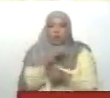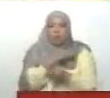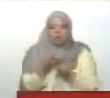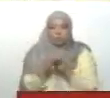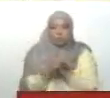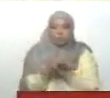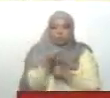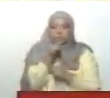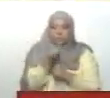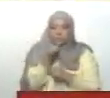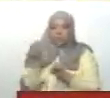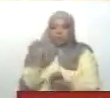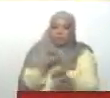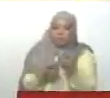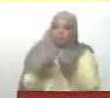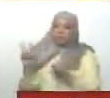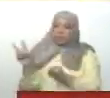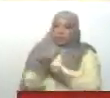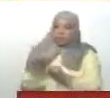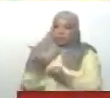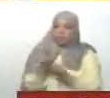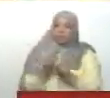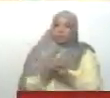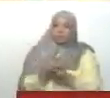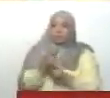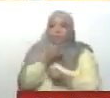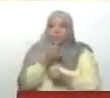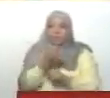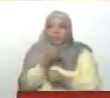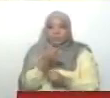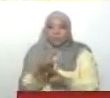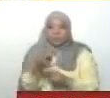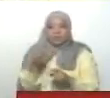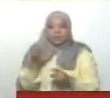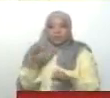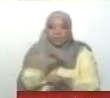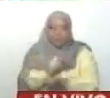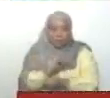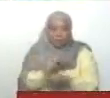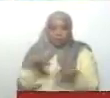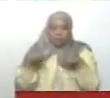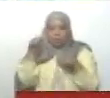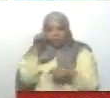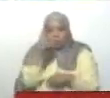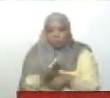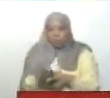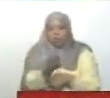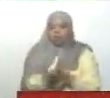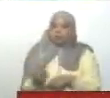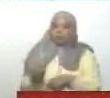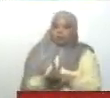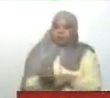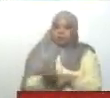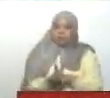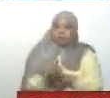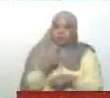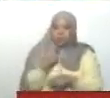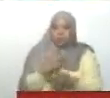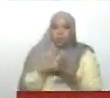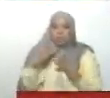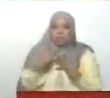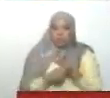cultural, que tenemos que defender, la soberanía cultural identitaria del pueblo venezolano. Es así. Yo lo